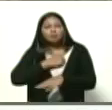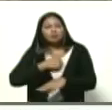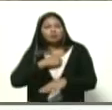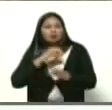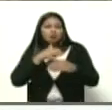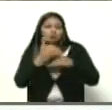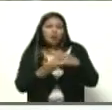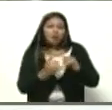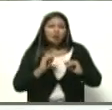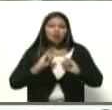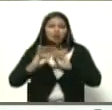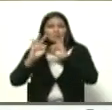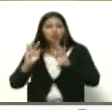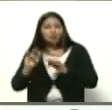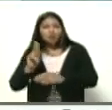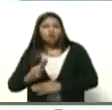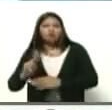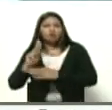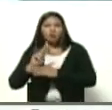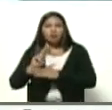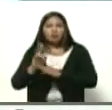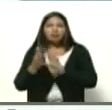planes usualmente